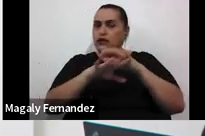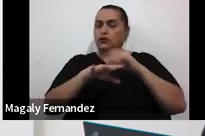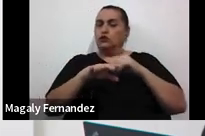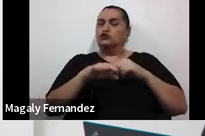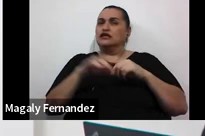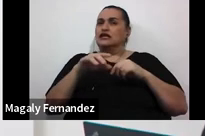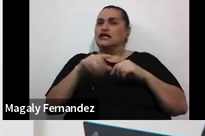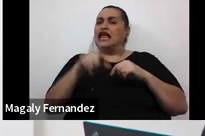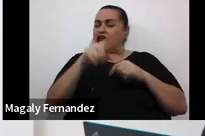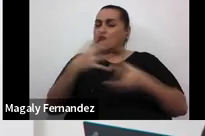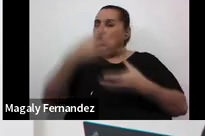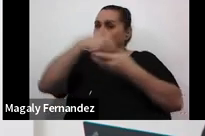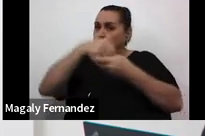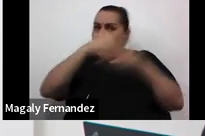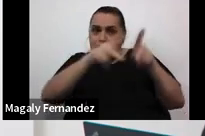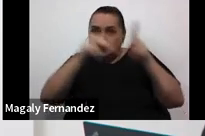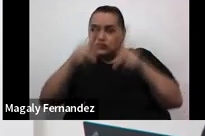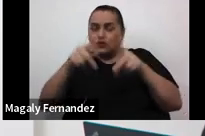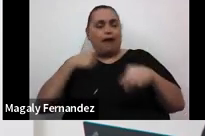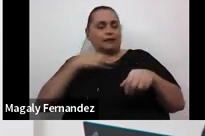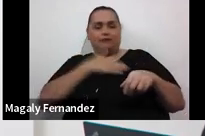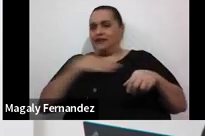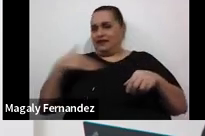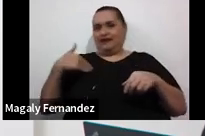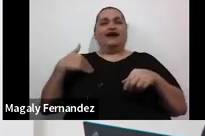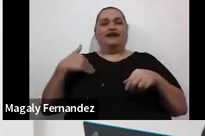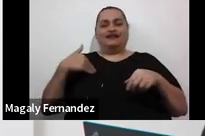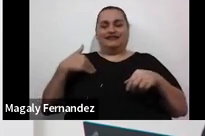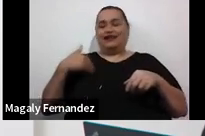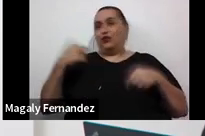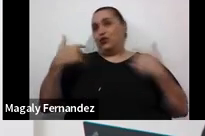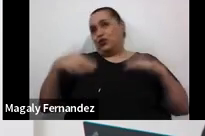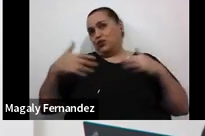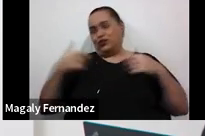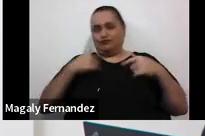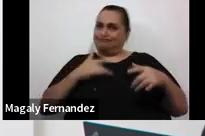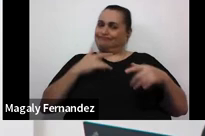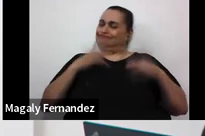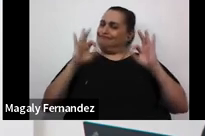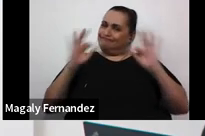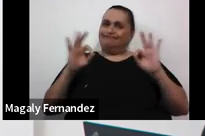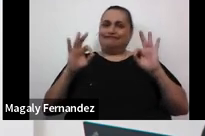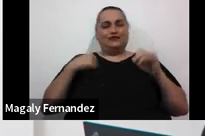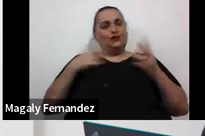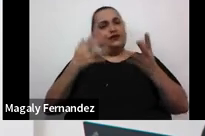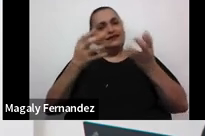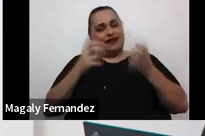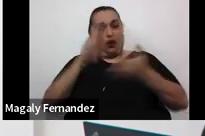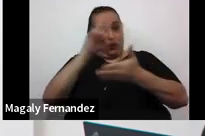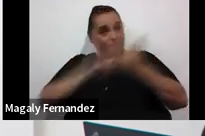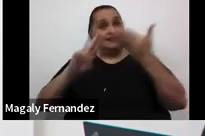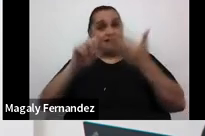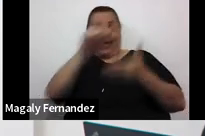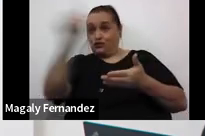incluyente a mí me encanta A mí a mí me vuela la tapa la verdad este yo quisiera que que las universidades